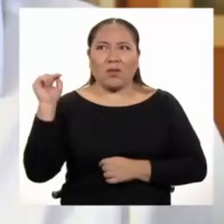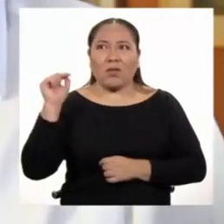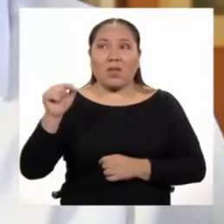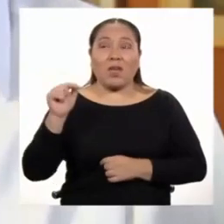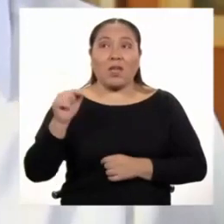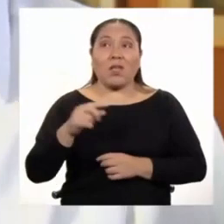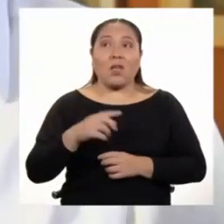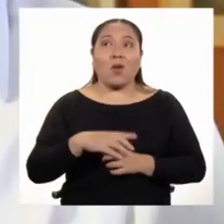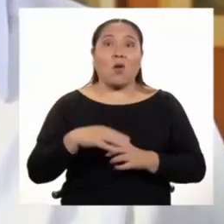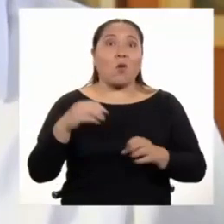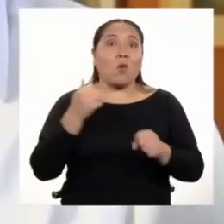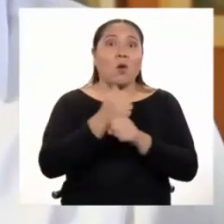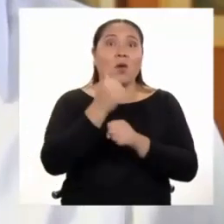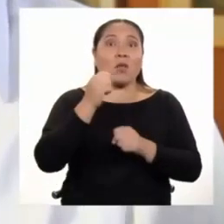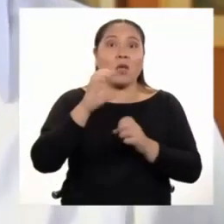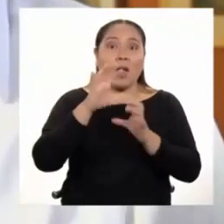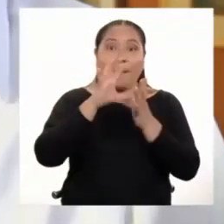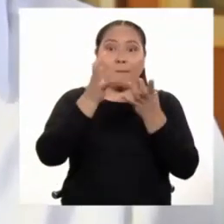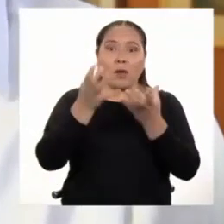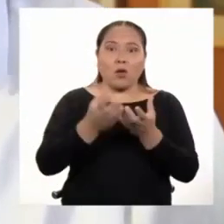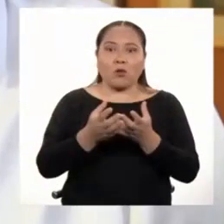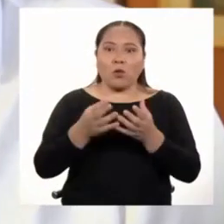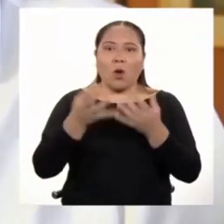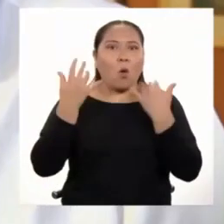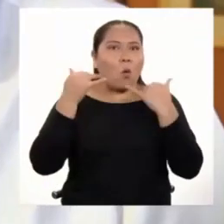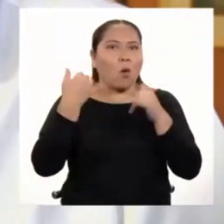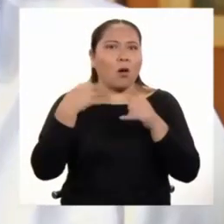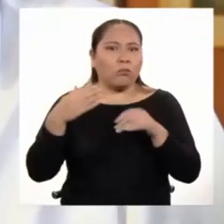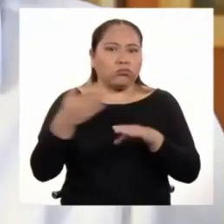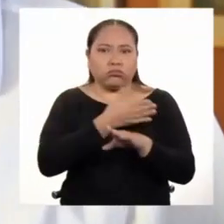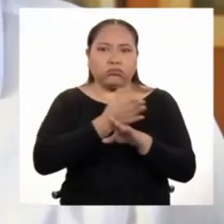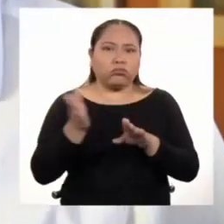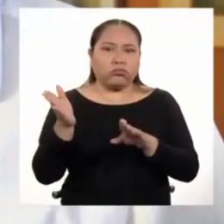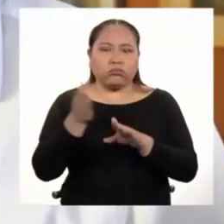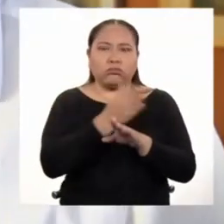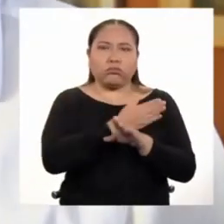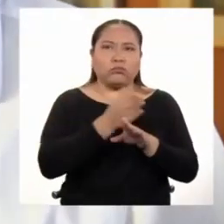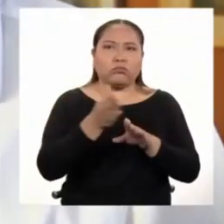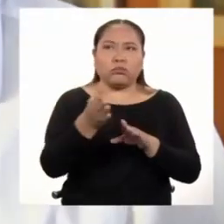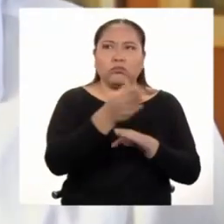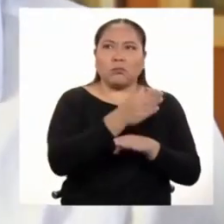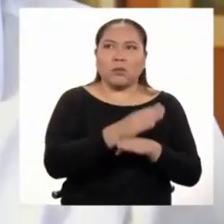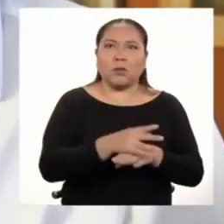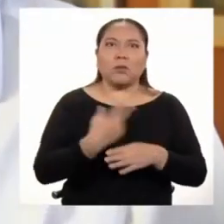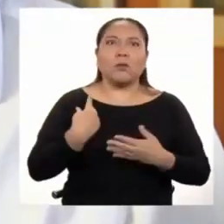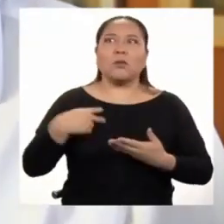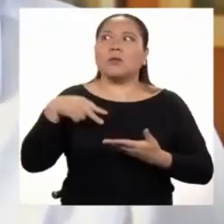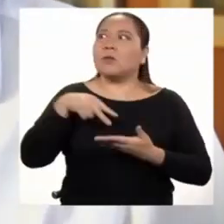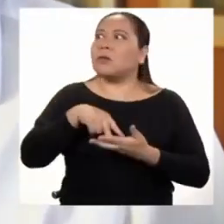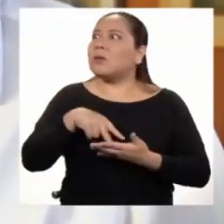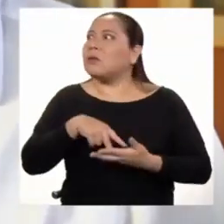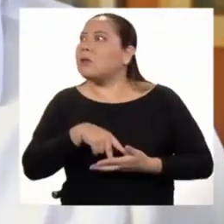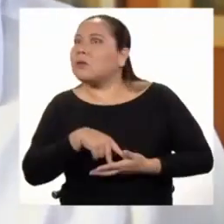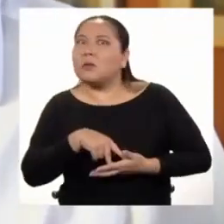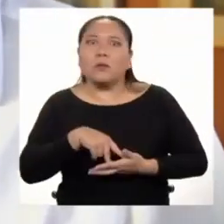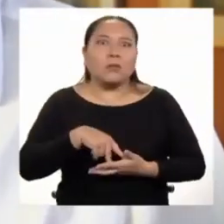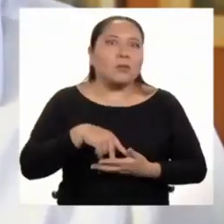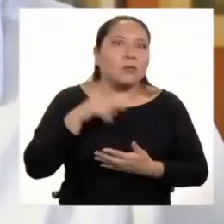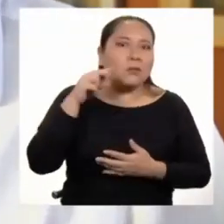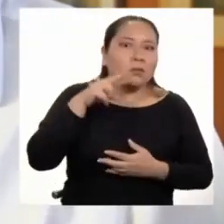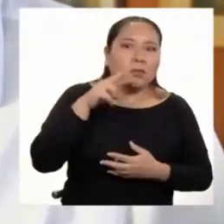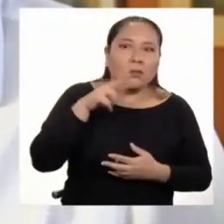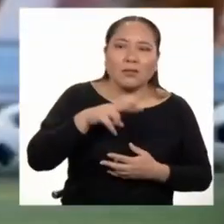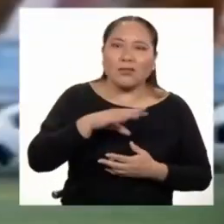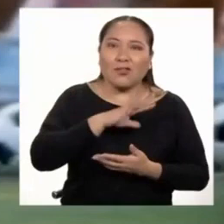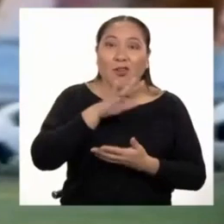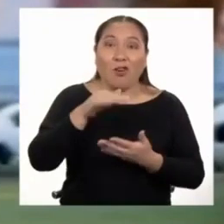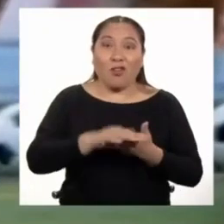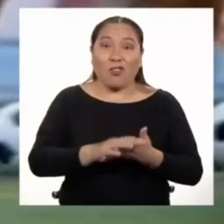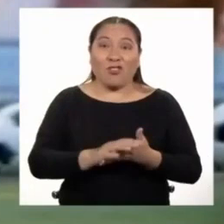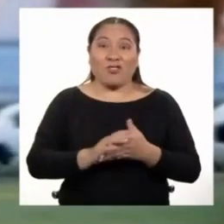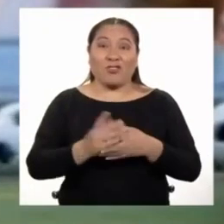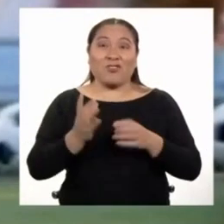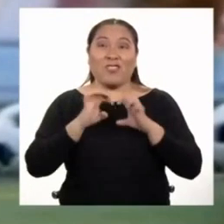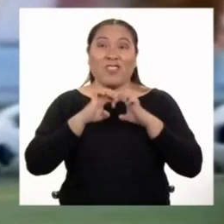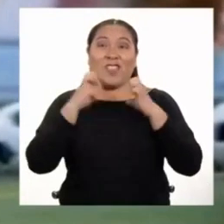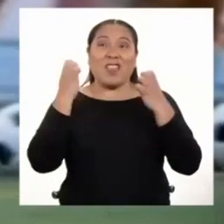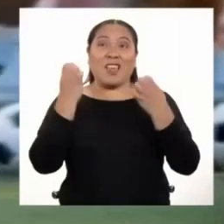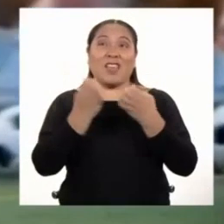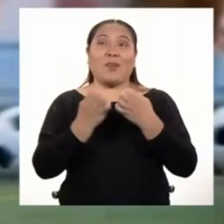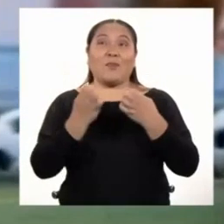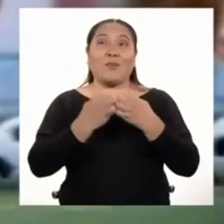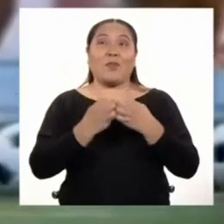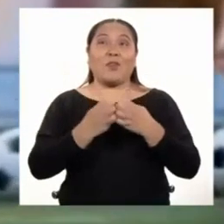salía con la pelota dominada de atrás, nos poníamos de pie todos, ¿no? Todos los hinchas universitarios, ¿no? El capitán de